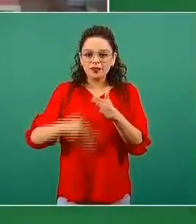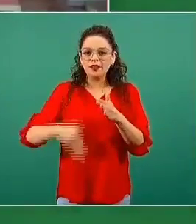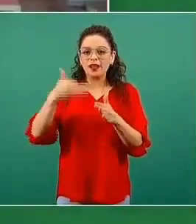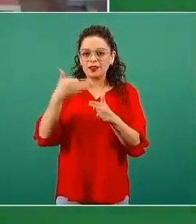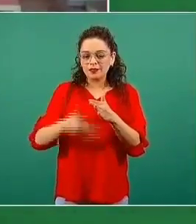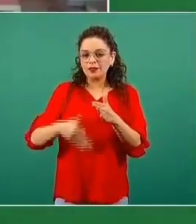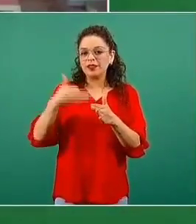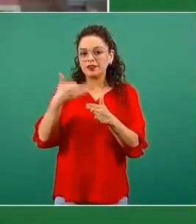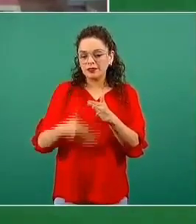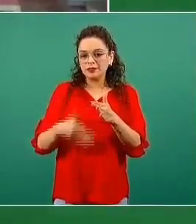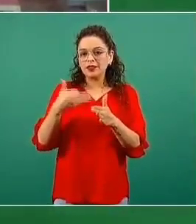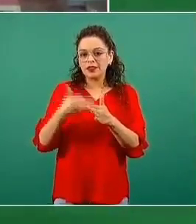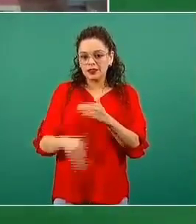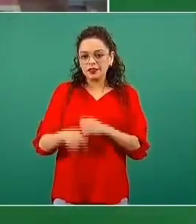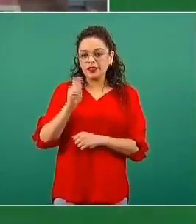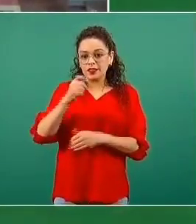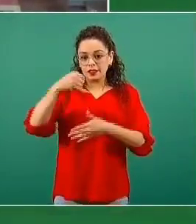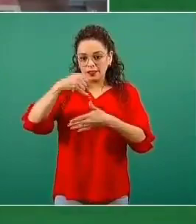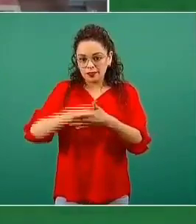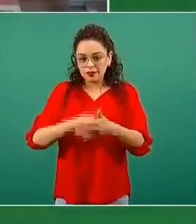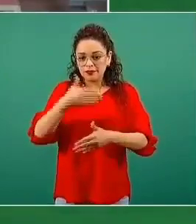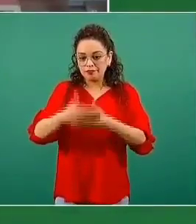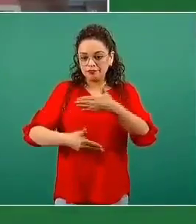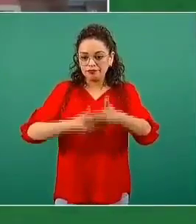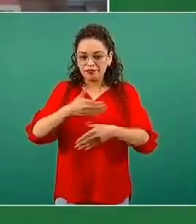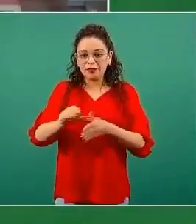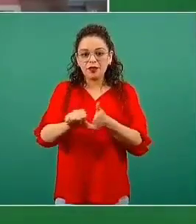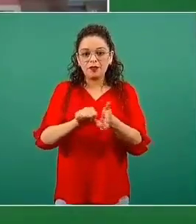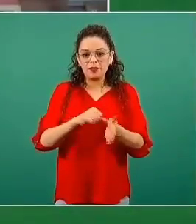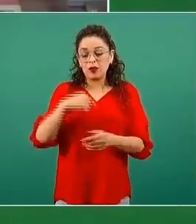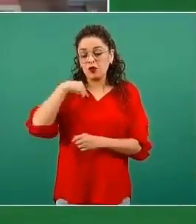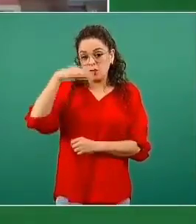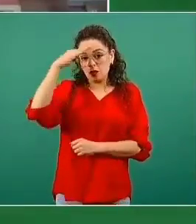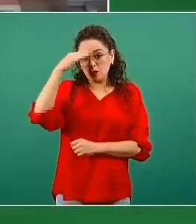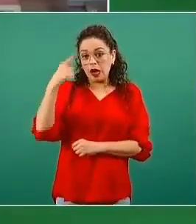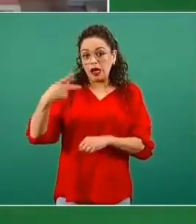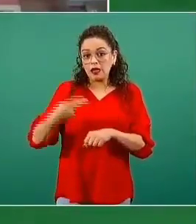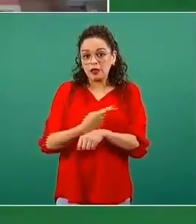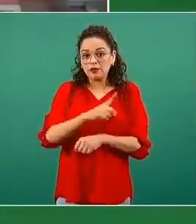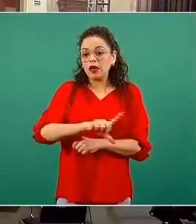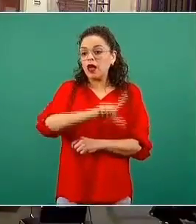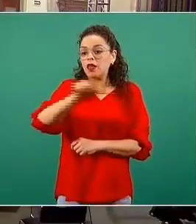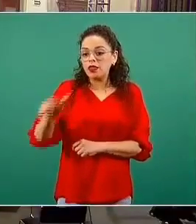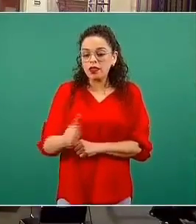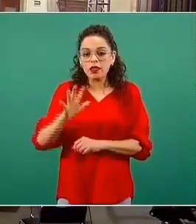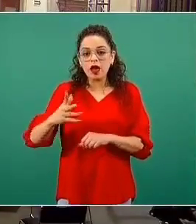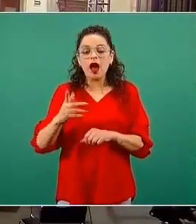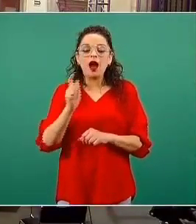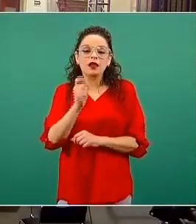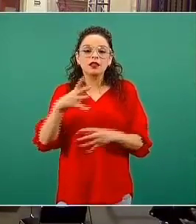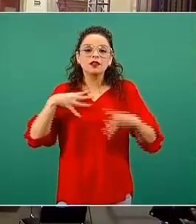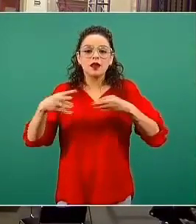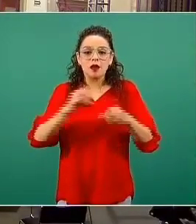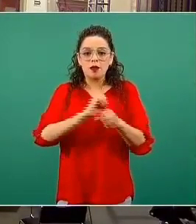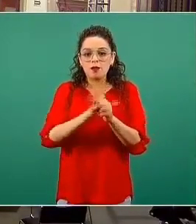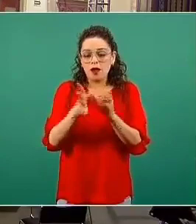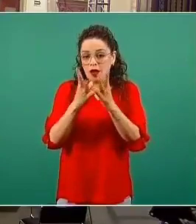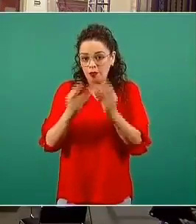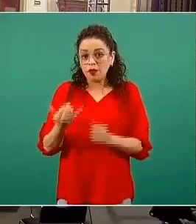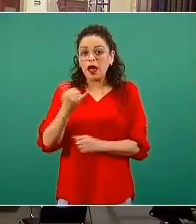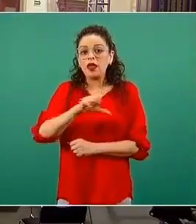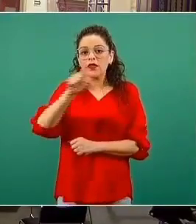próximos meses, yo diría, pensando en lo que viene después de la pandemia, inclusive en los próximos años. Muchas gracias.